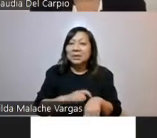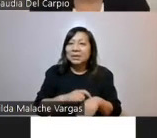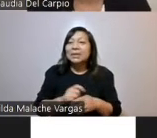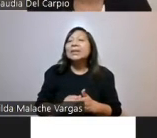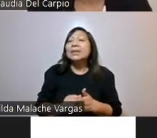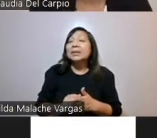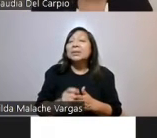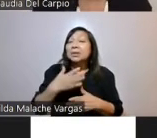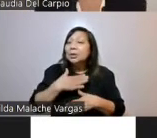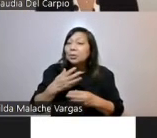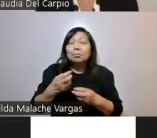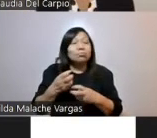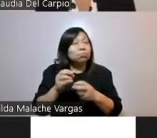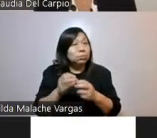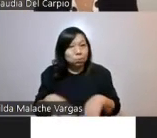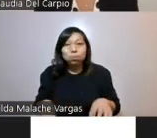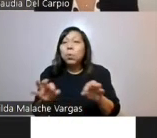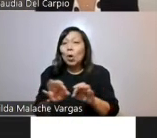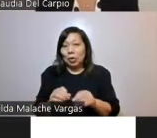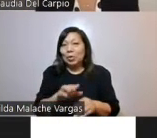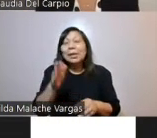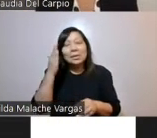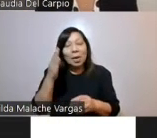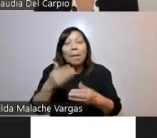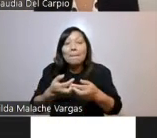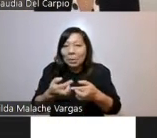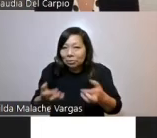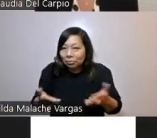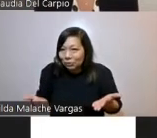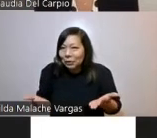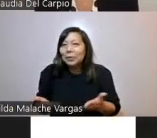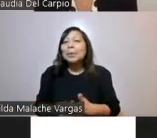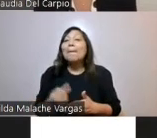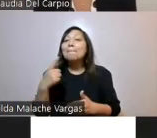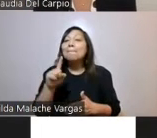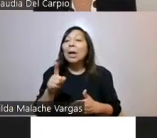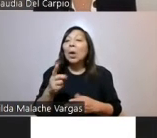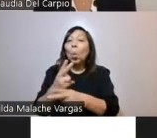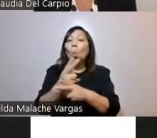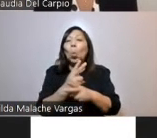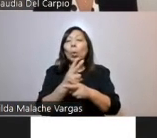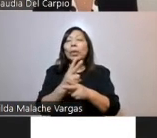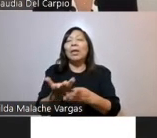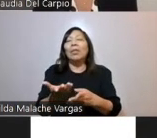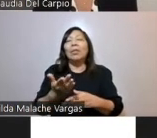cuidado personal una prioridad y sepan que existen productos diseñados especialmente para nuestro cuidado íntimo.